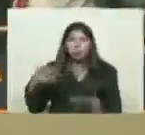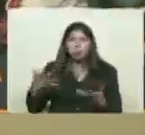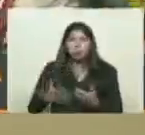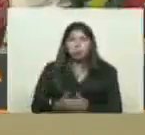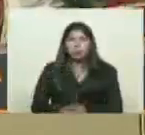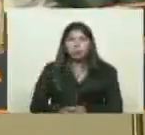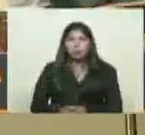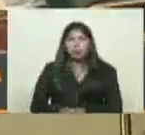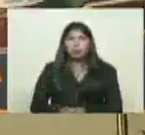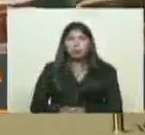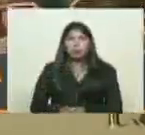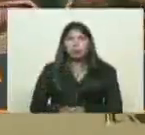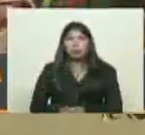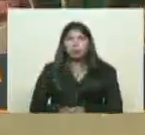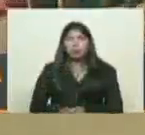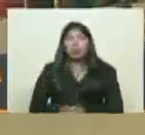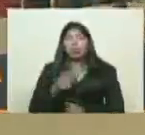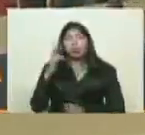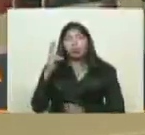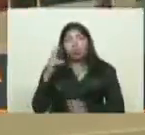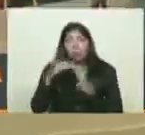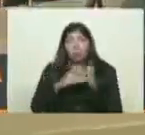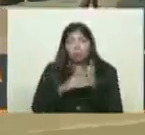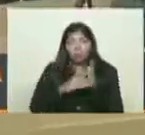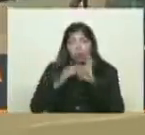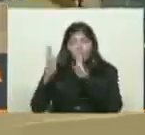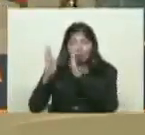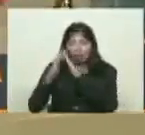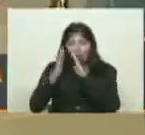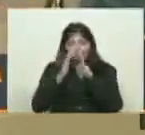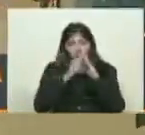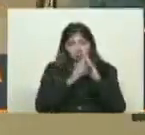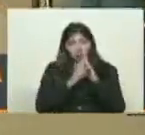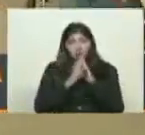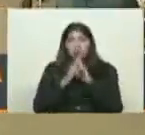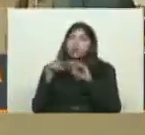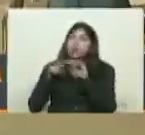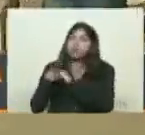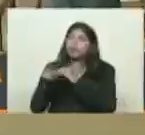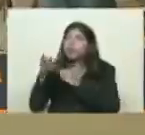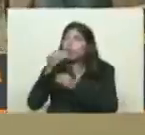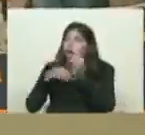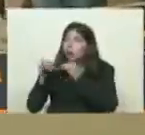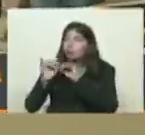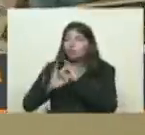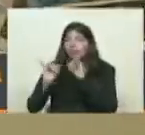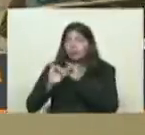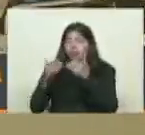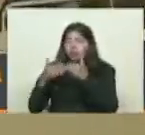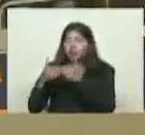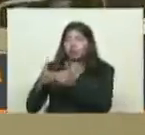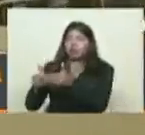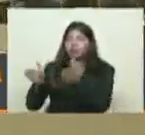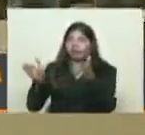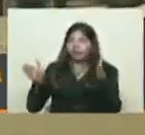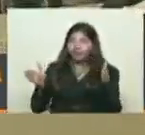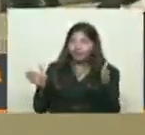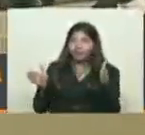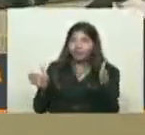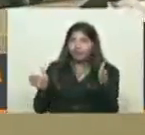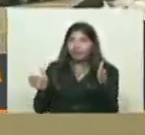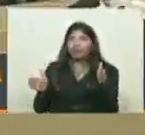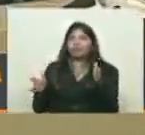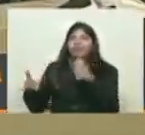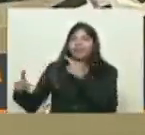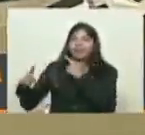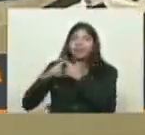han precisado que más de 2.000 casas de alimentación han sido rehabilitadas luego de ser